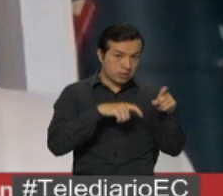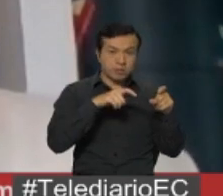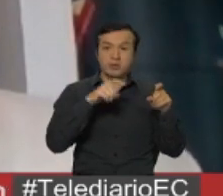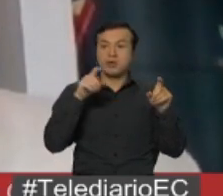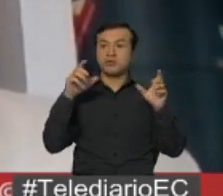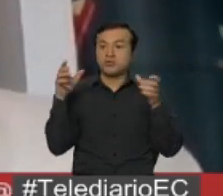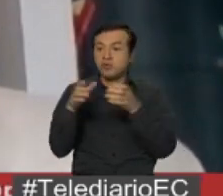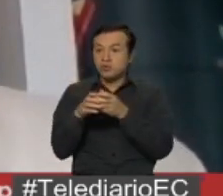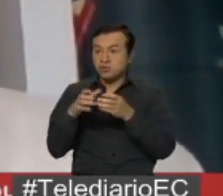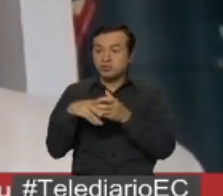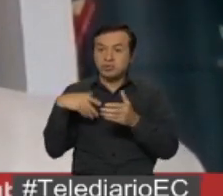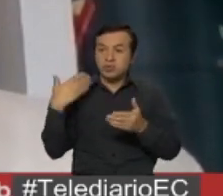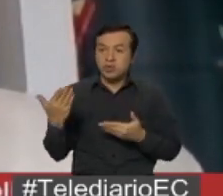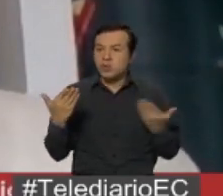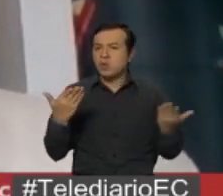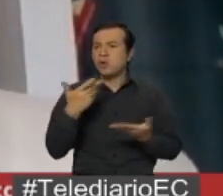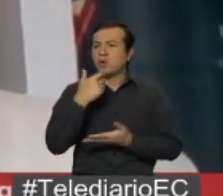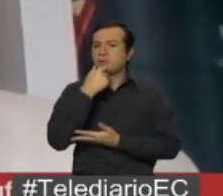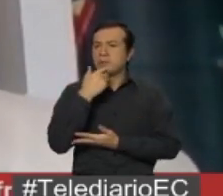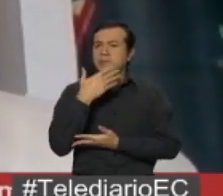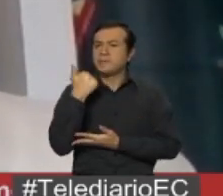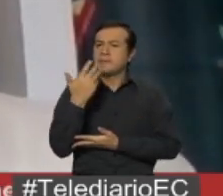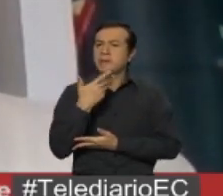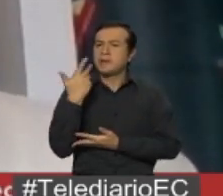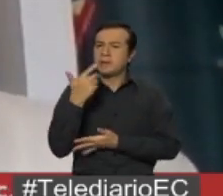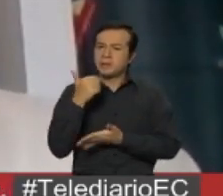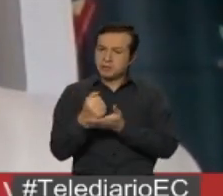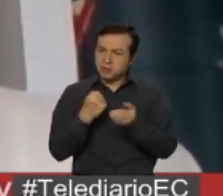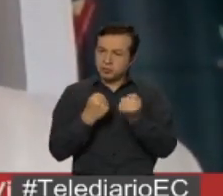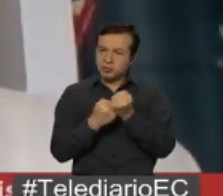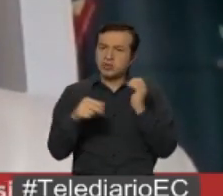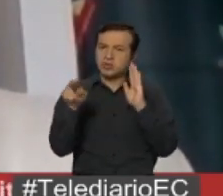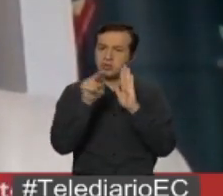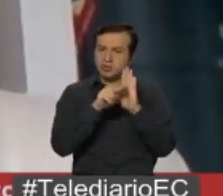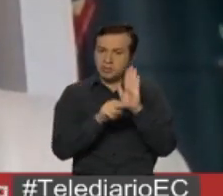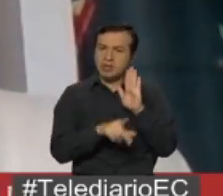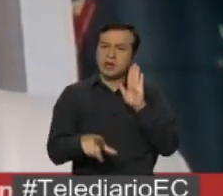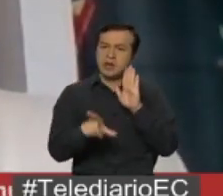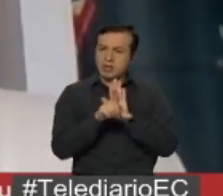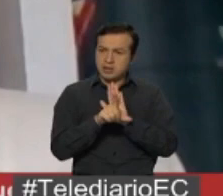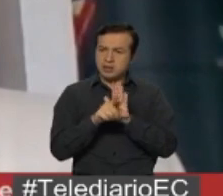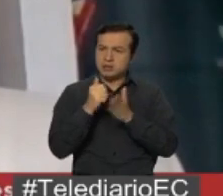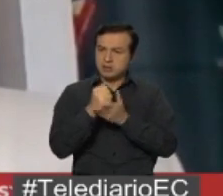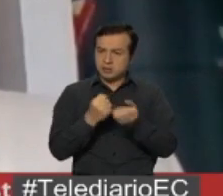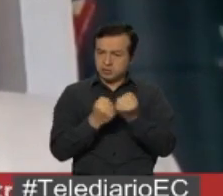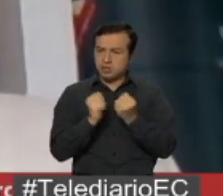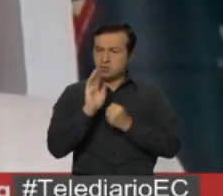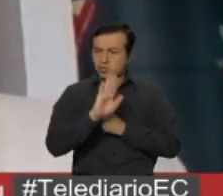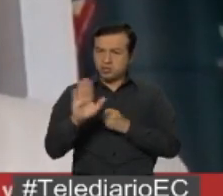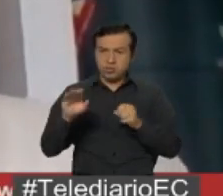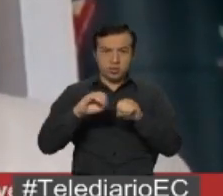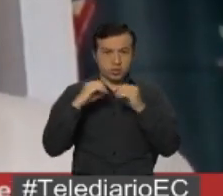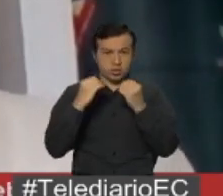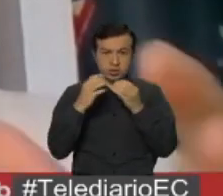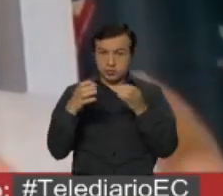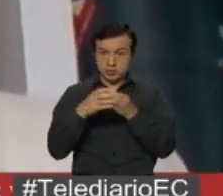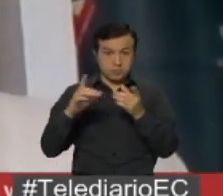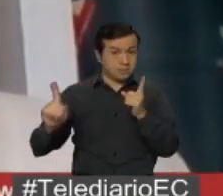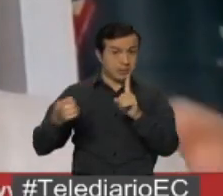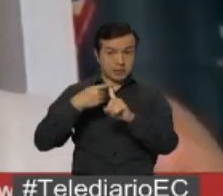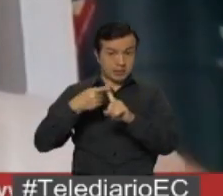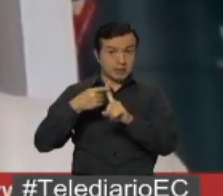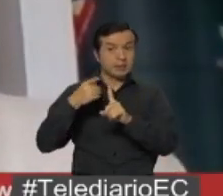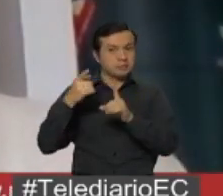cuáles son las mejoras que hay que hacer y al marco normativo para permitir que estas organizaciones en primer lugar